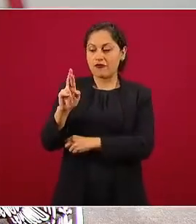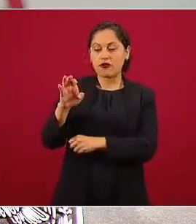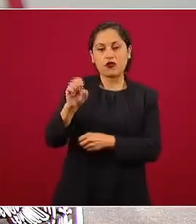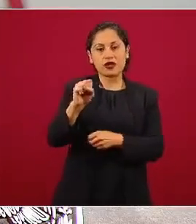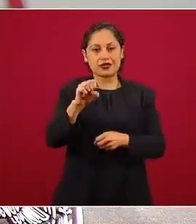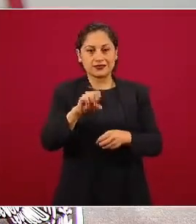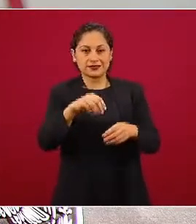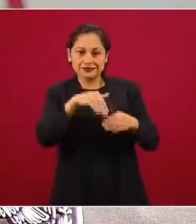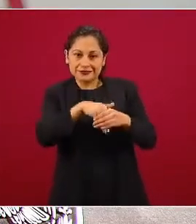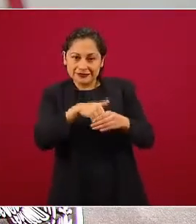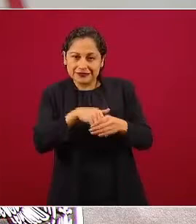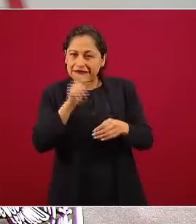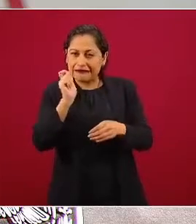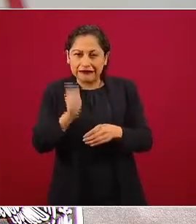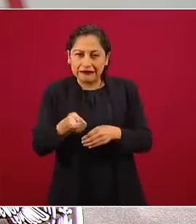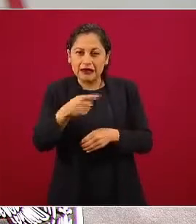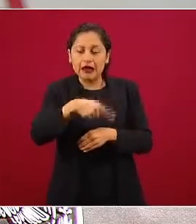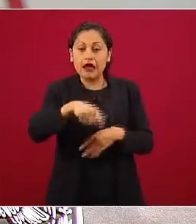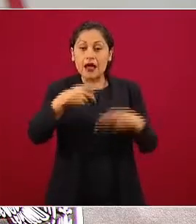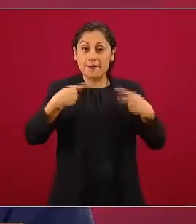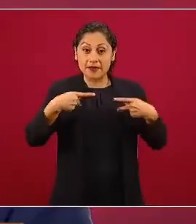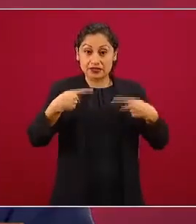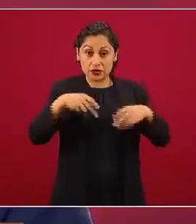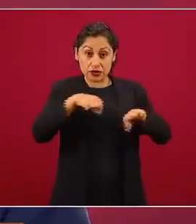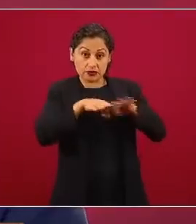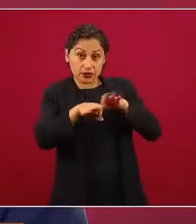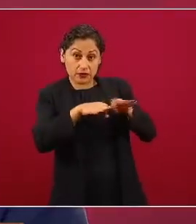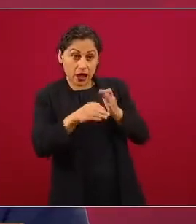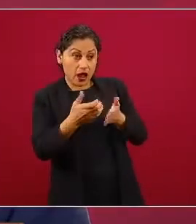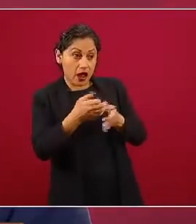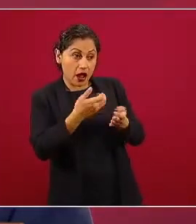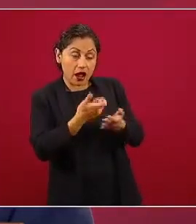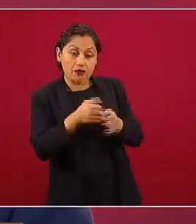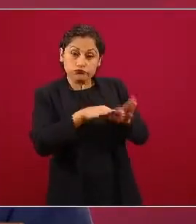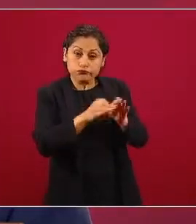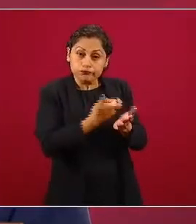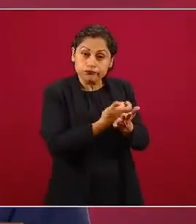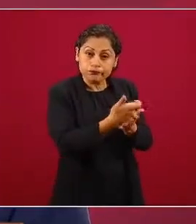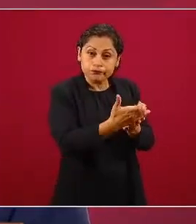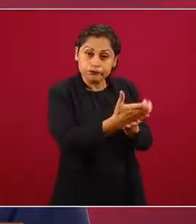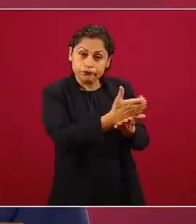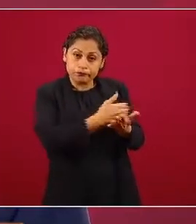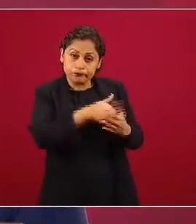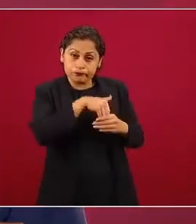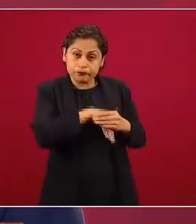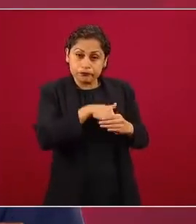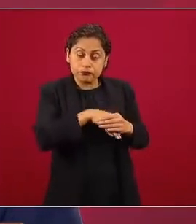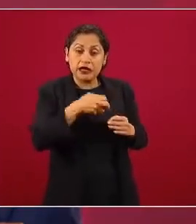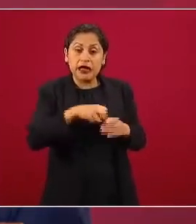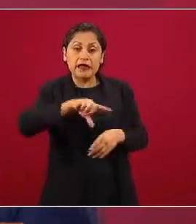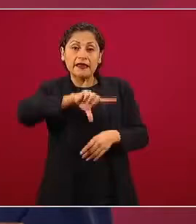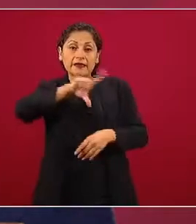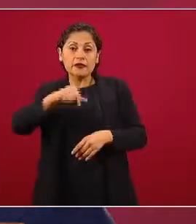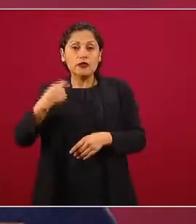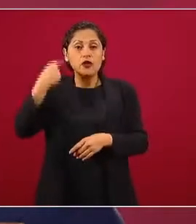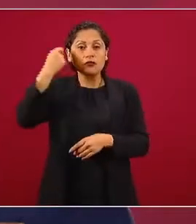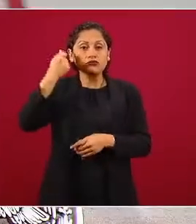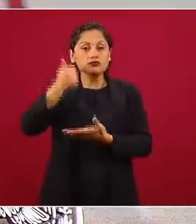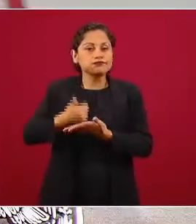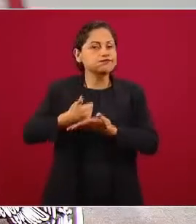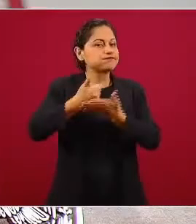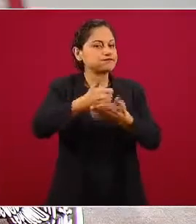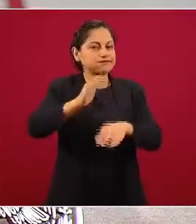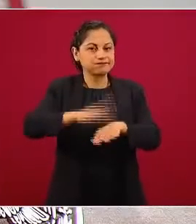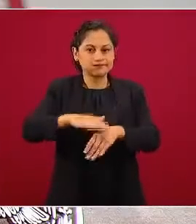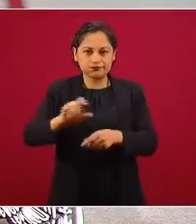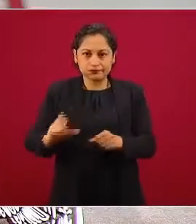los ahorros que están para el retiro de los trabajadores puedan invertirse en activos que les den un rendimiento mayor. Tanto el punto